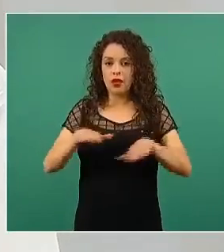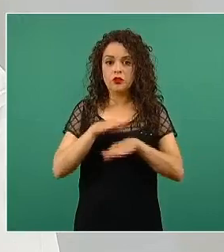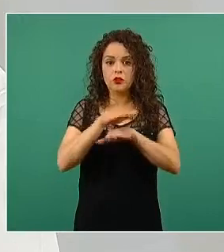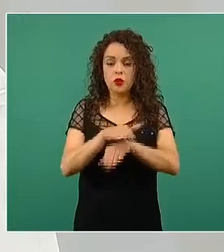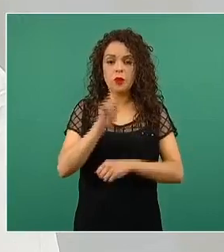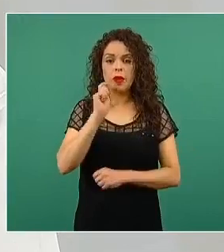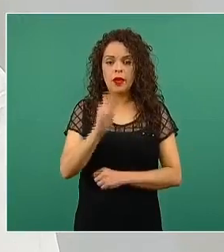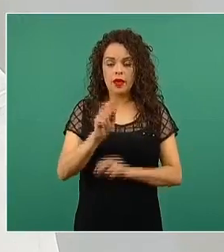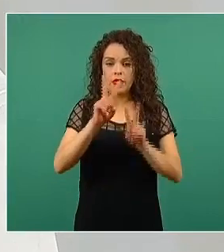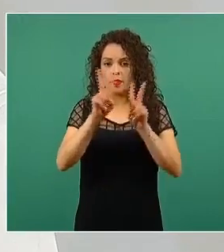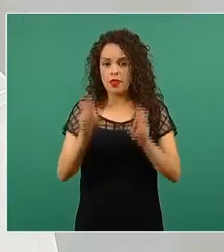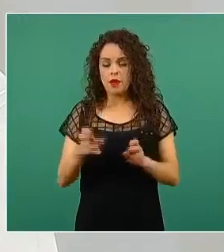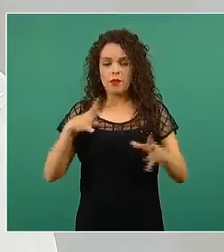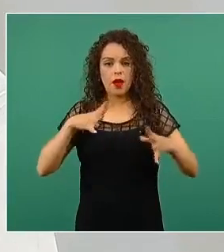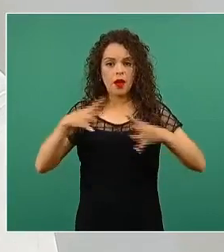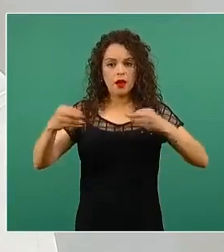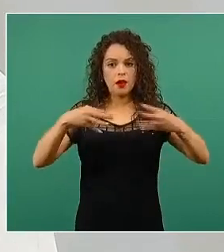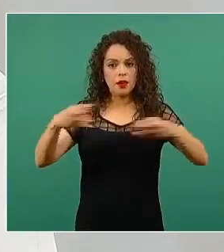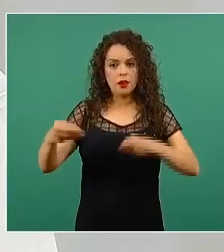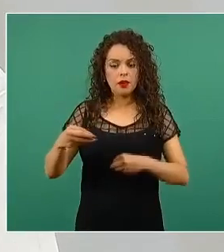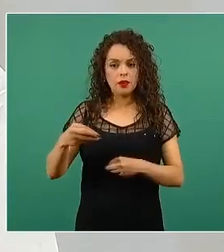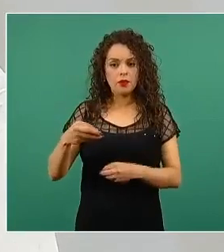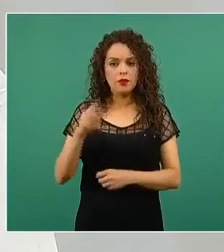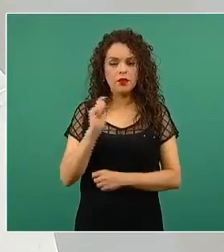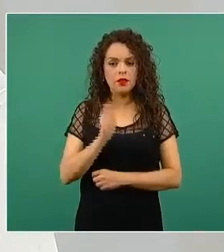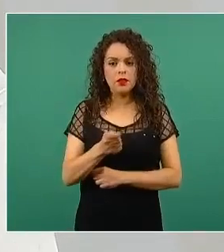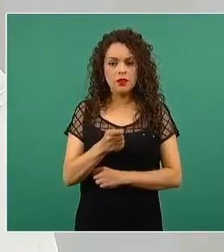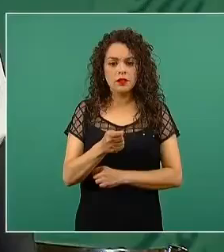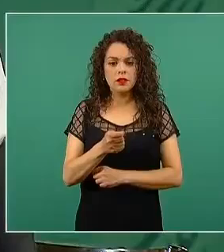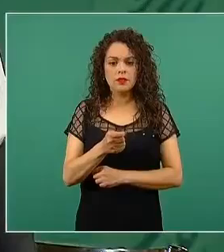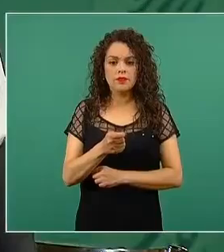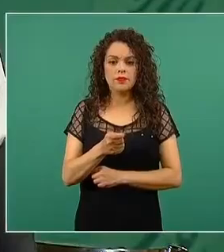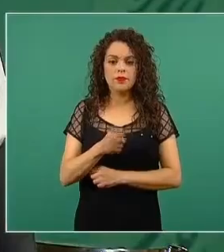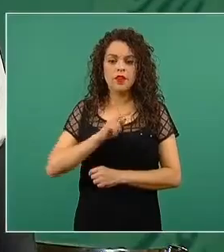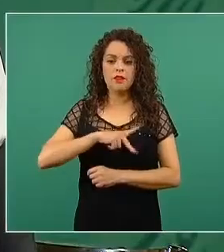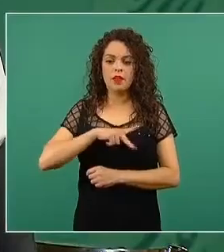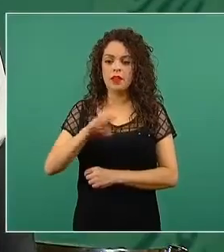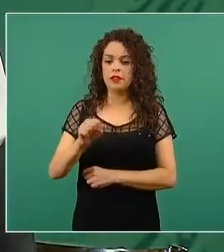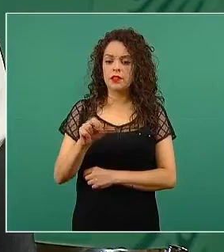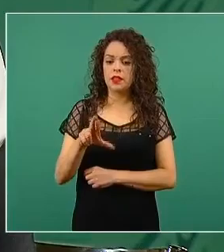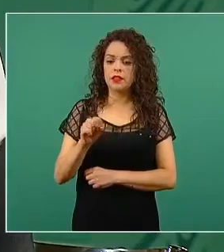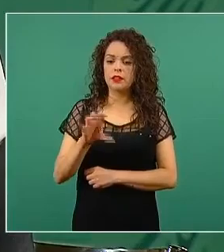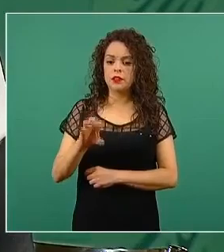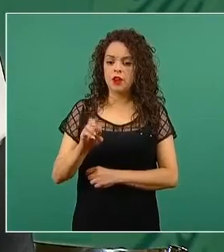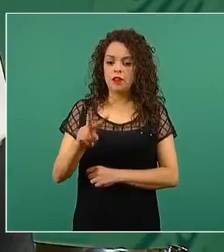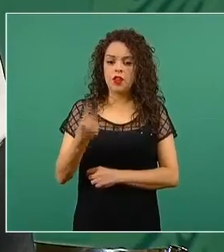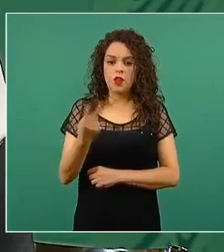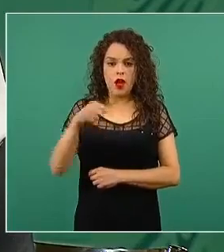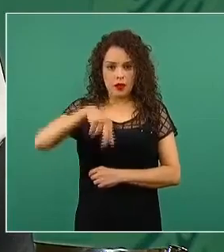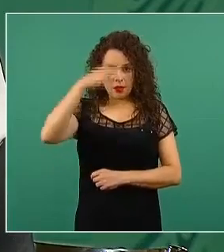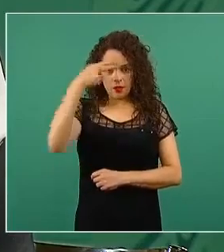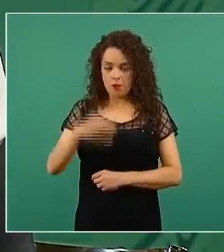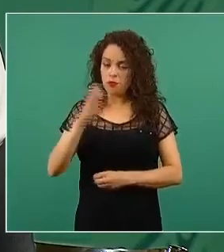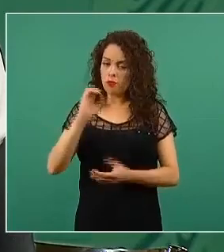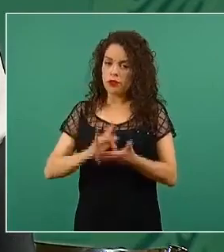situación epidemiológica de la epidemia del virus SARS-CoV-2 en nuestro país. Agradecemos a